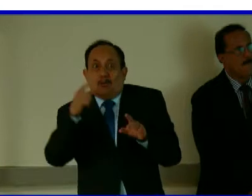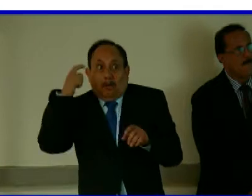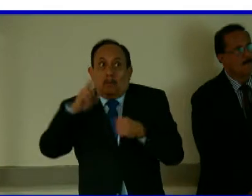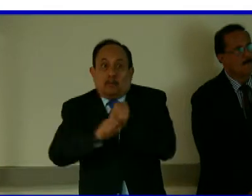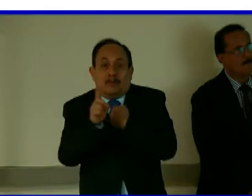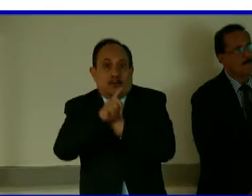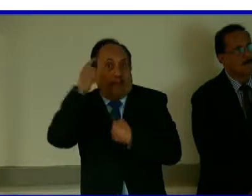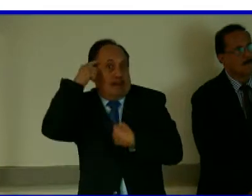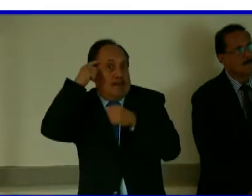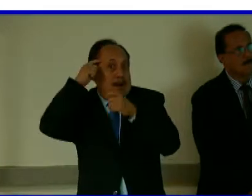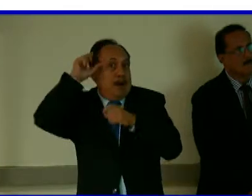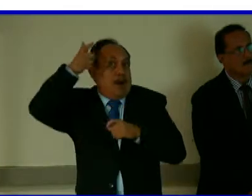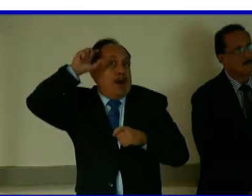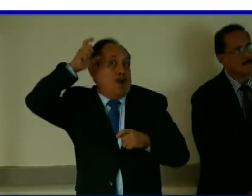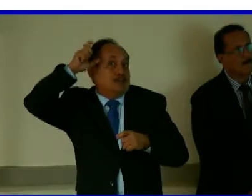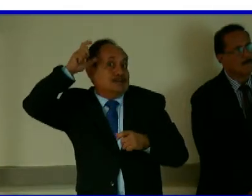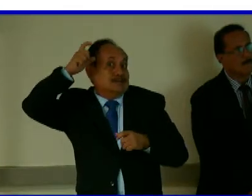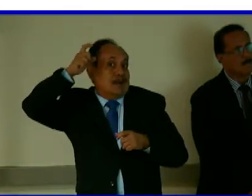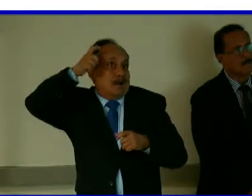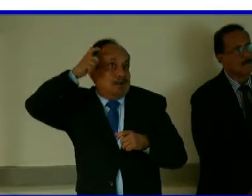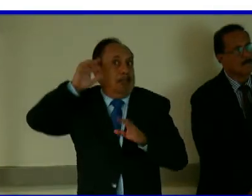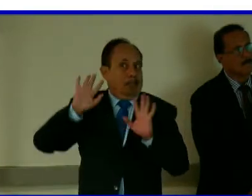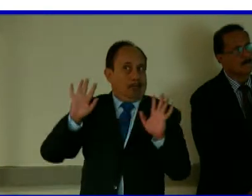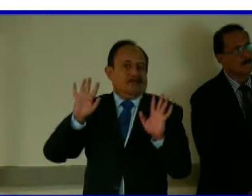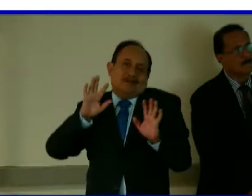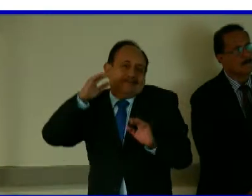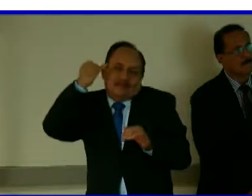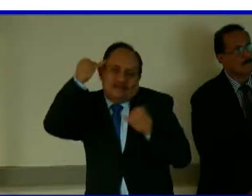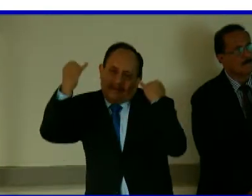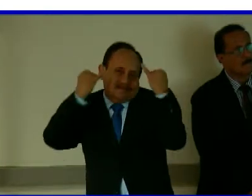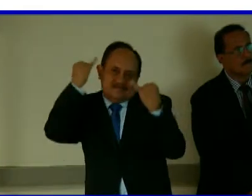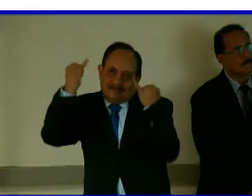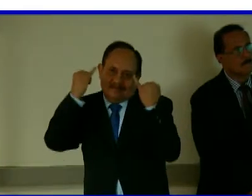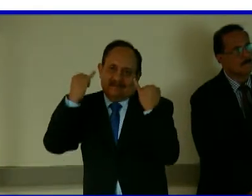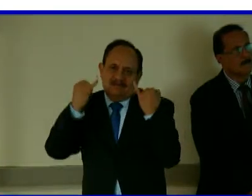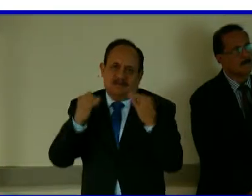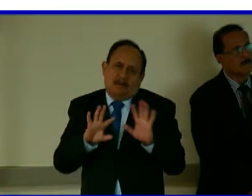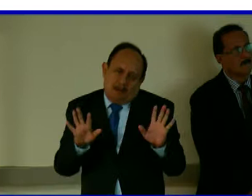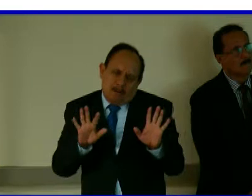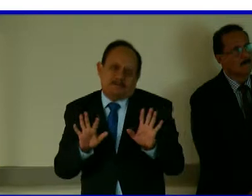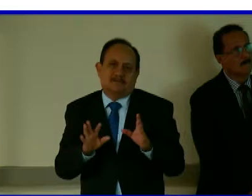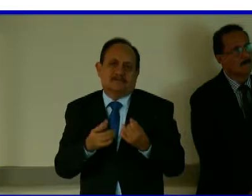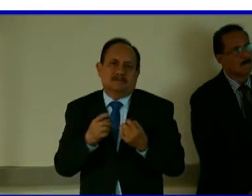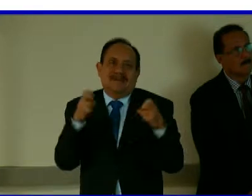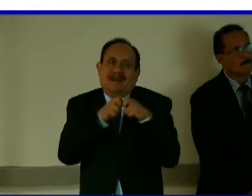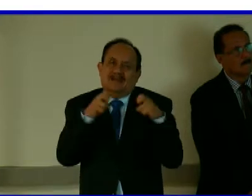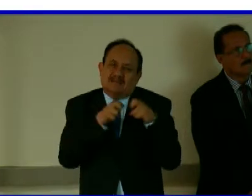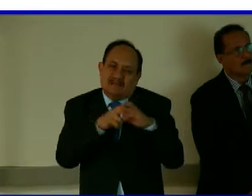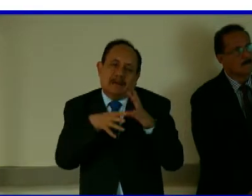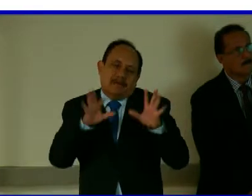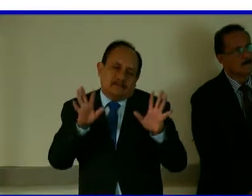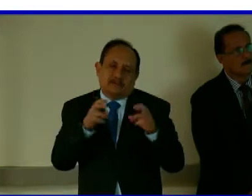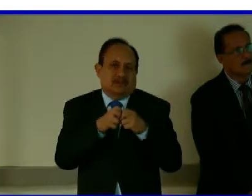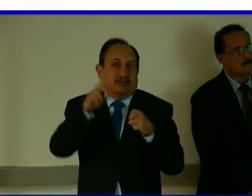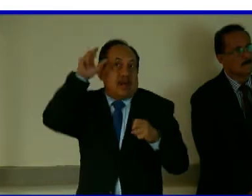espectro de autismo. ¿No? ¿Qué va? Que la ansiedad es 10,000 veces más común que el autismo,